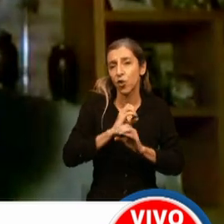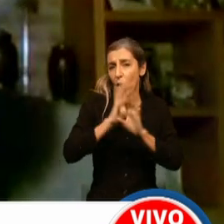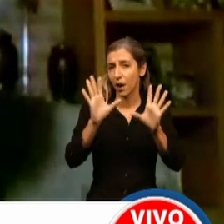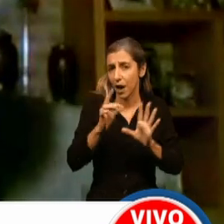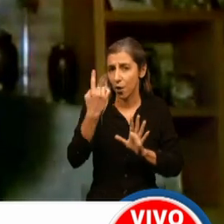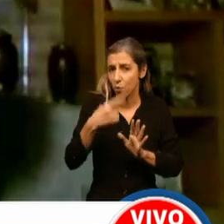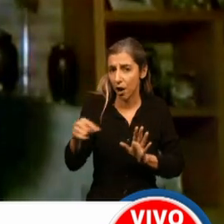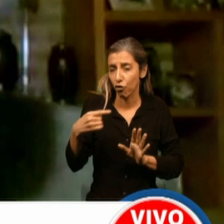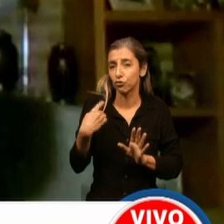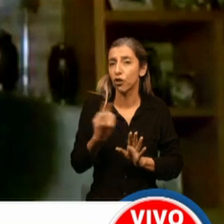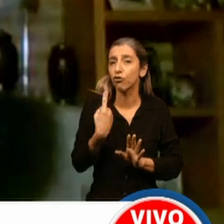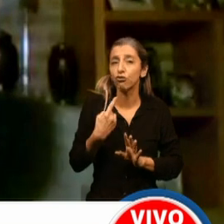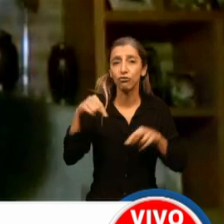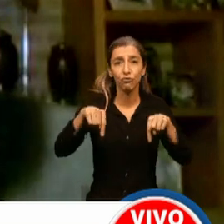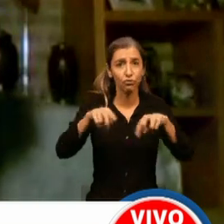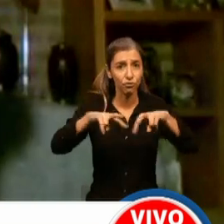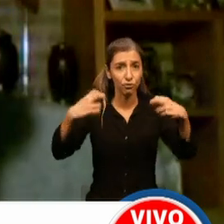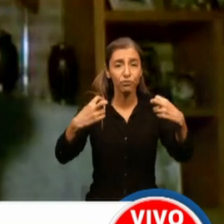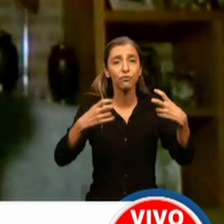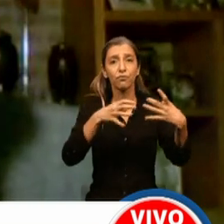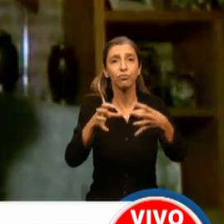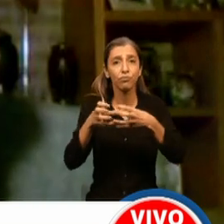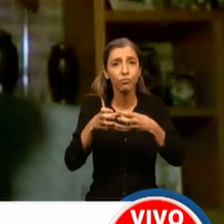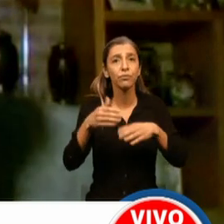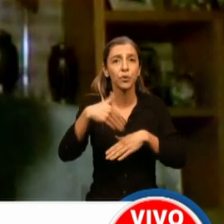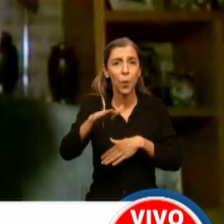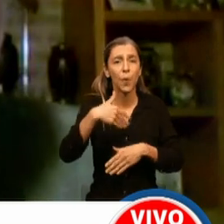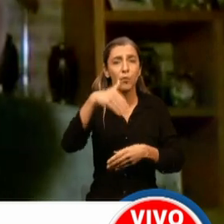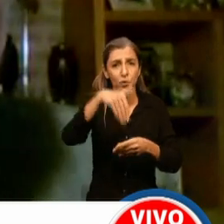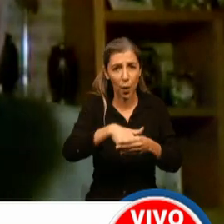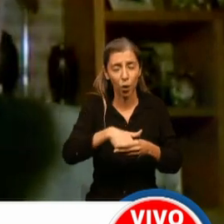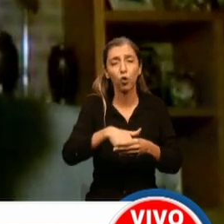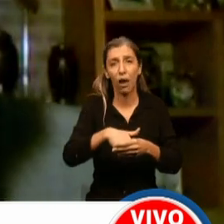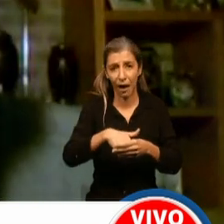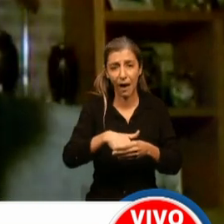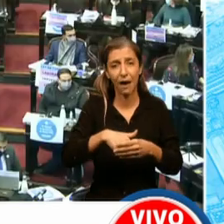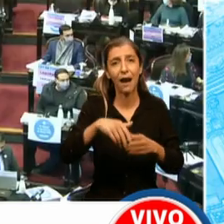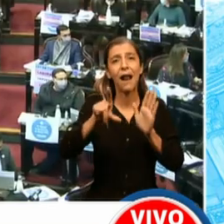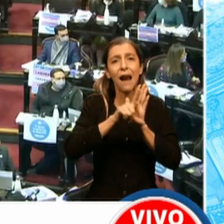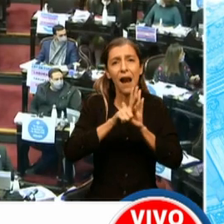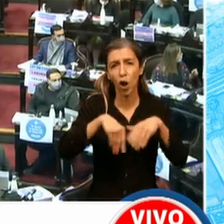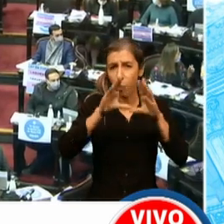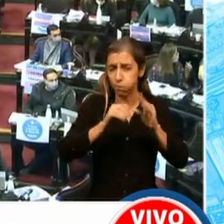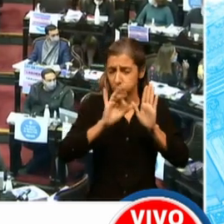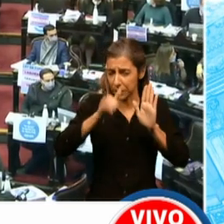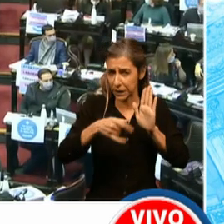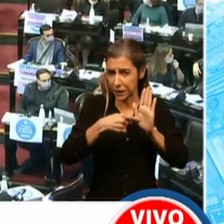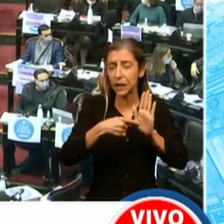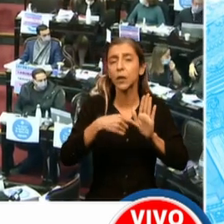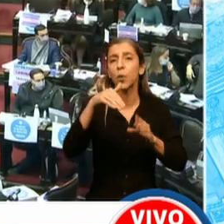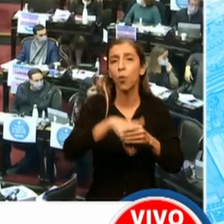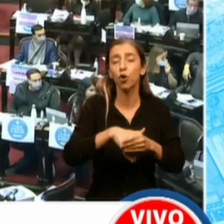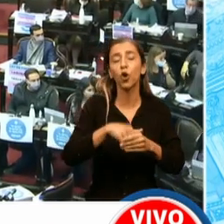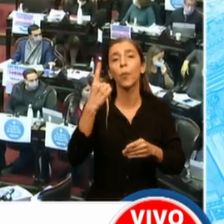una cosa estamos aquí sentados vamos a mostrar la ley en general vamos a acompañar excepto